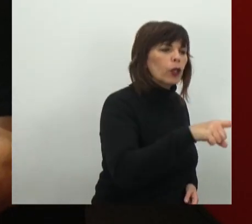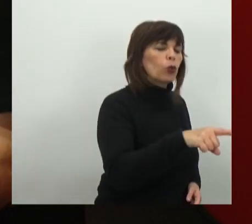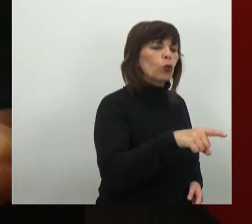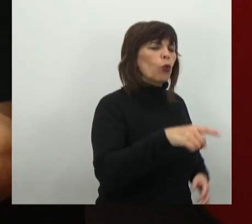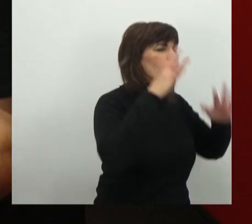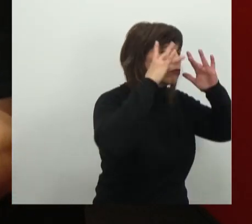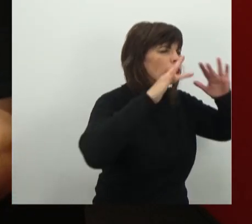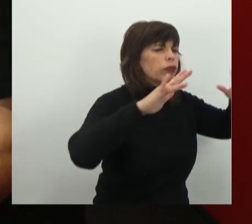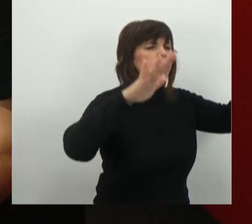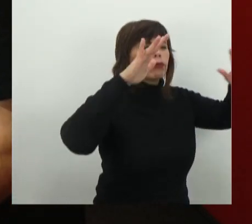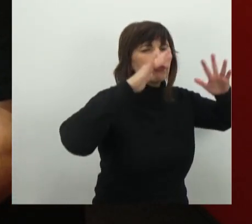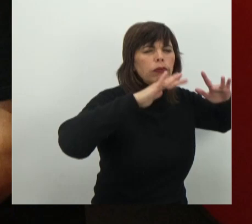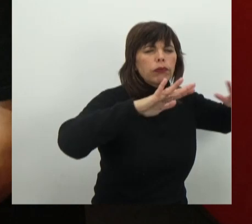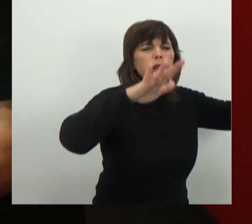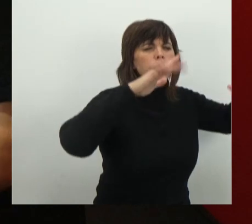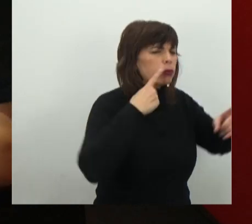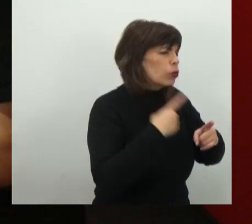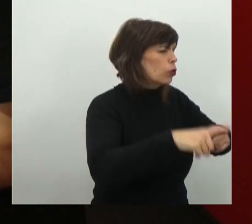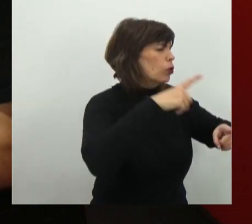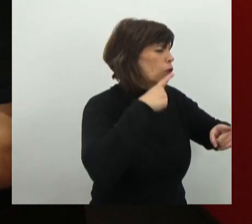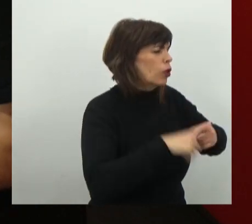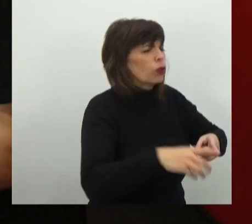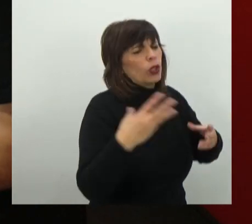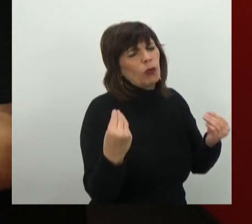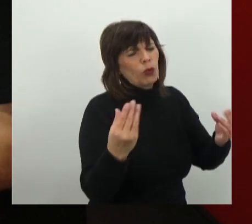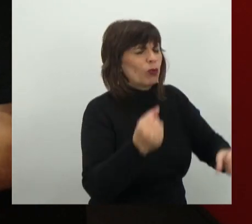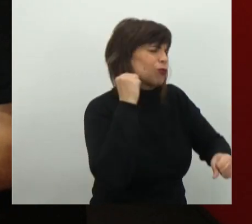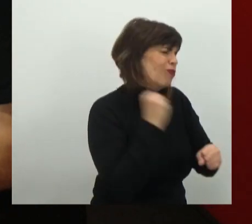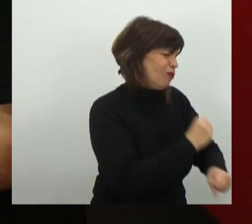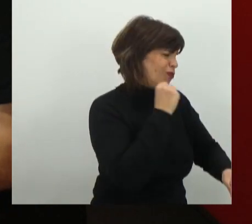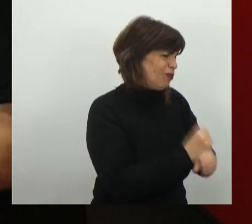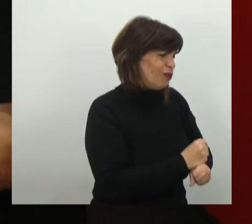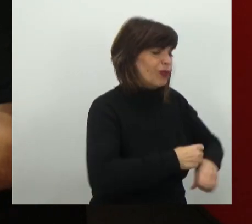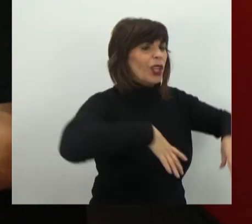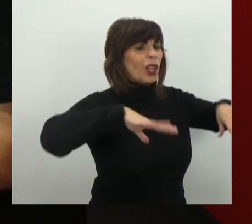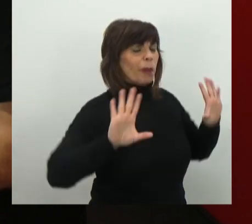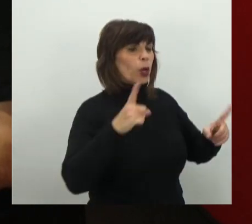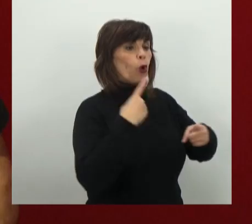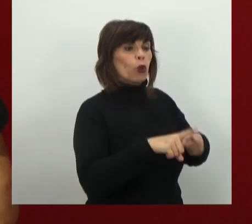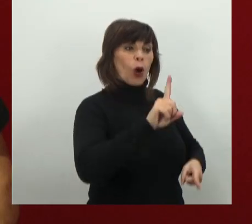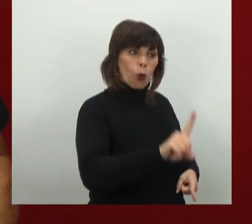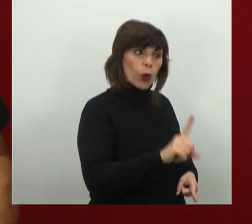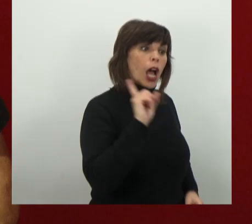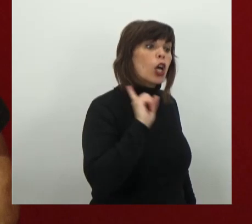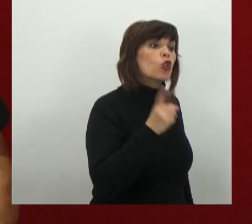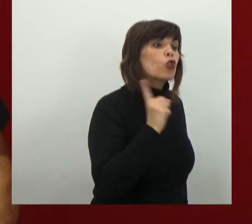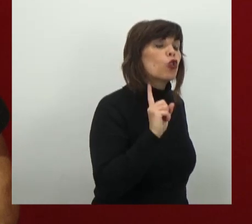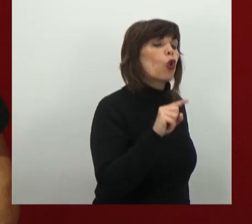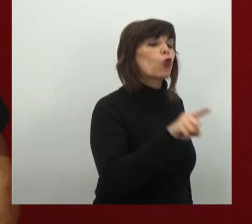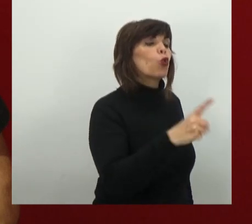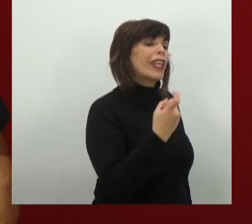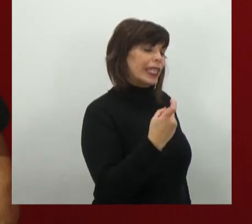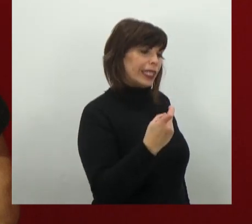Y ahora oye esta palabra. Pero solo una cosa es necesaria. Y María, tu